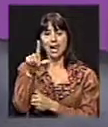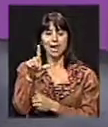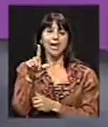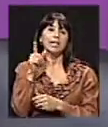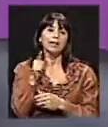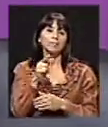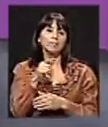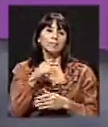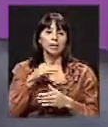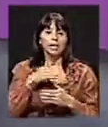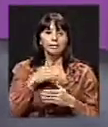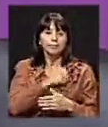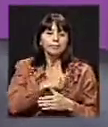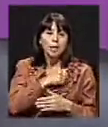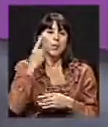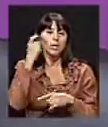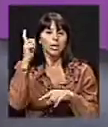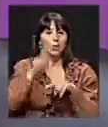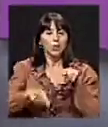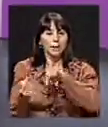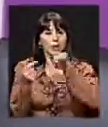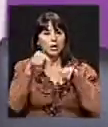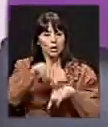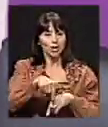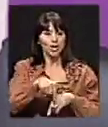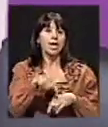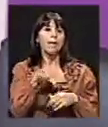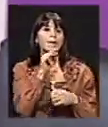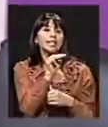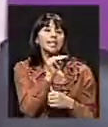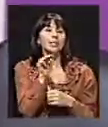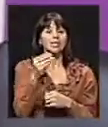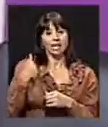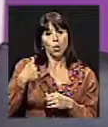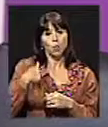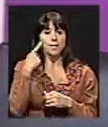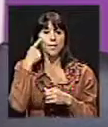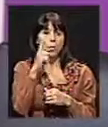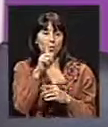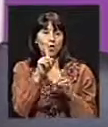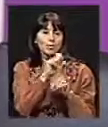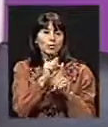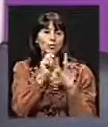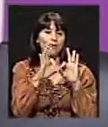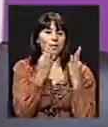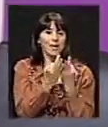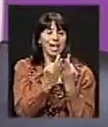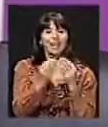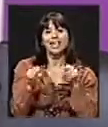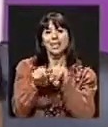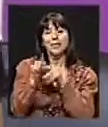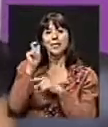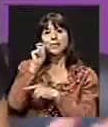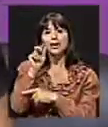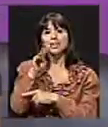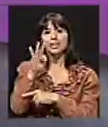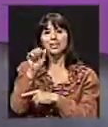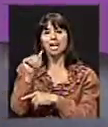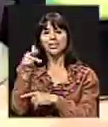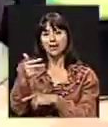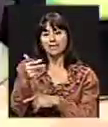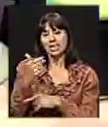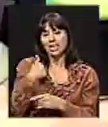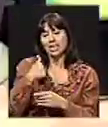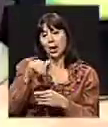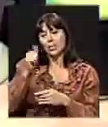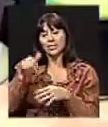de hoy. Martín Monestel por una situación familiar y Rita Chávez porque tenía dos actividades que no tenía previstas para el día de hoy. Pero tenemos por acá a don